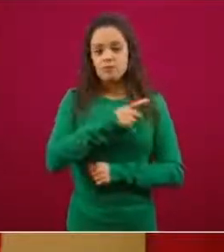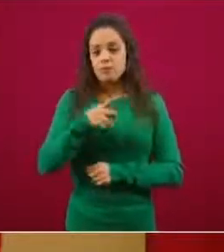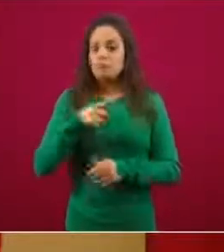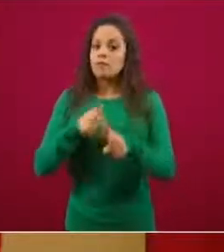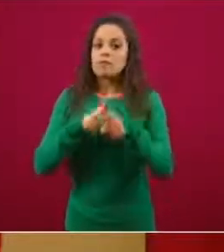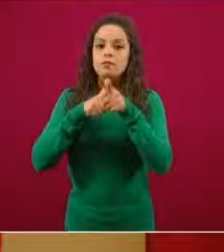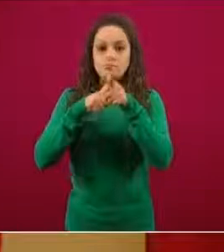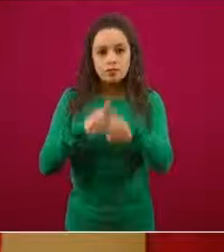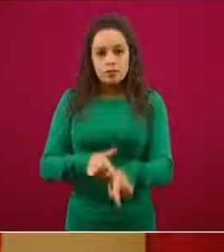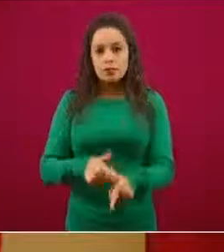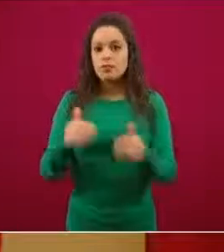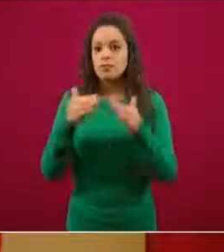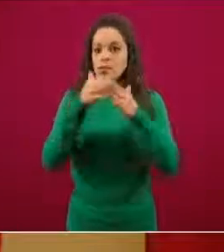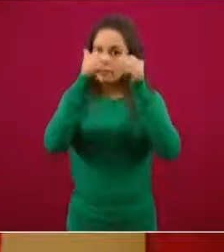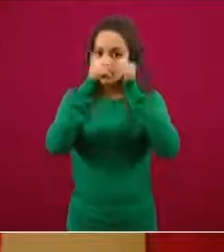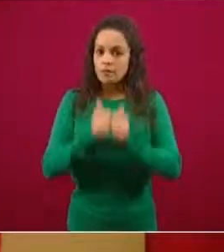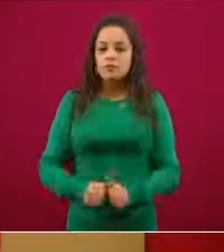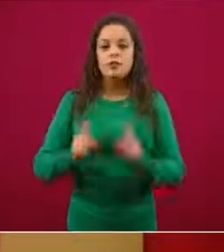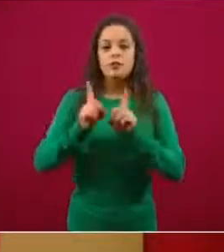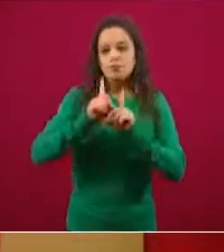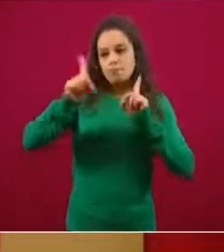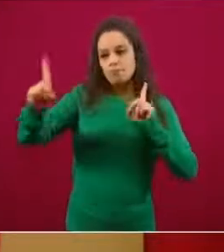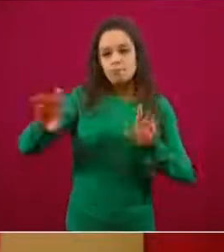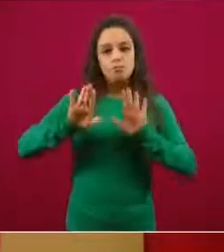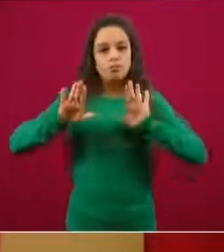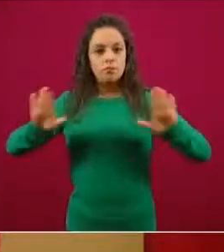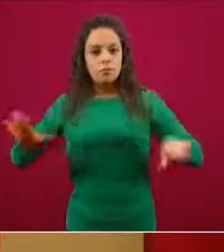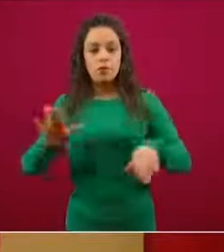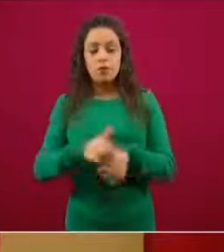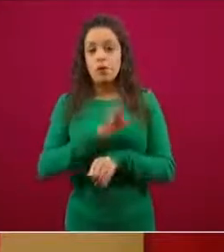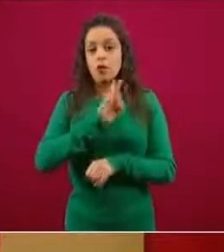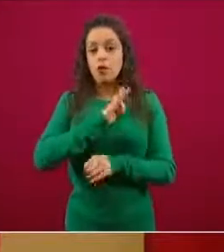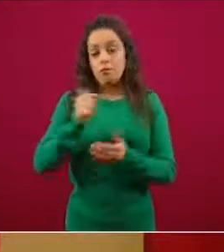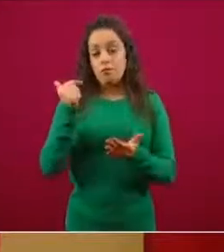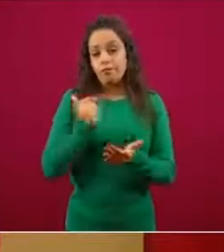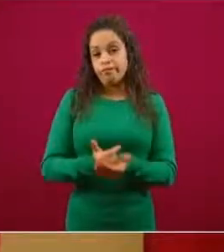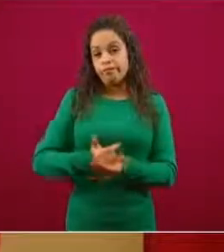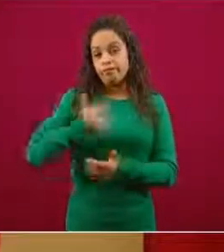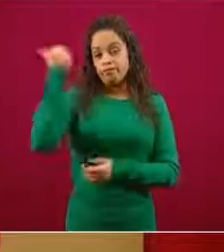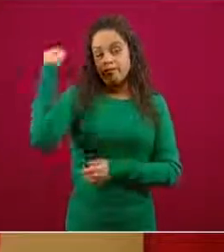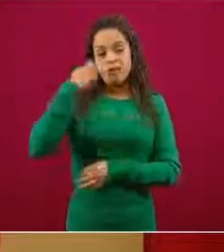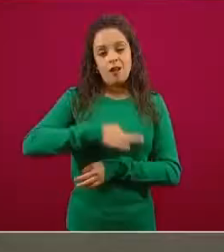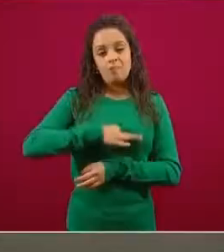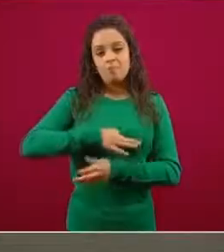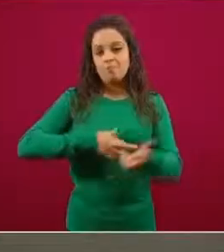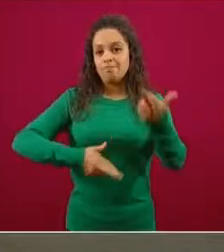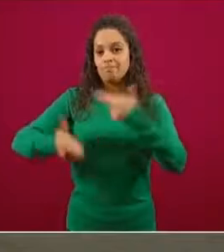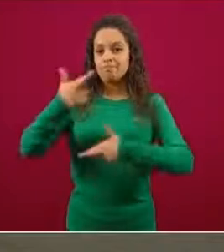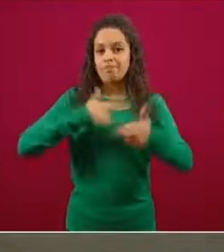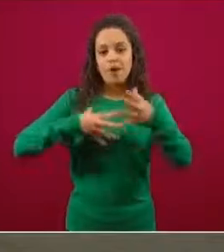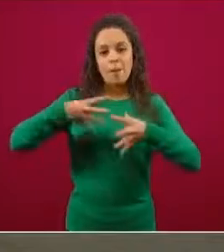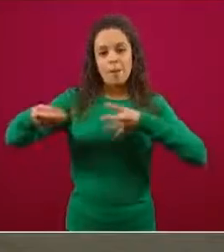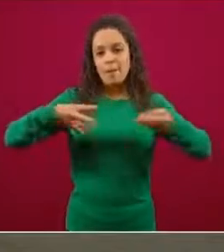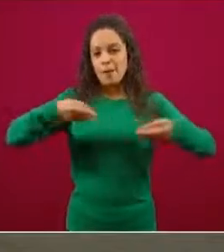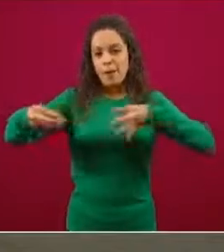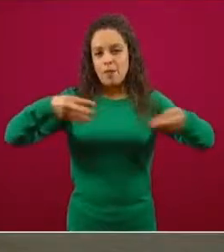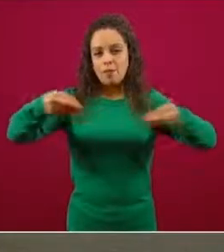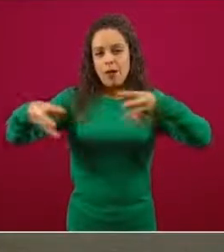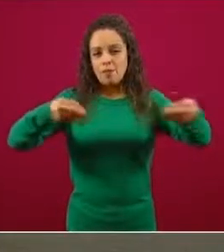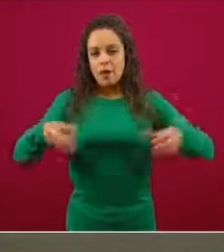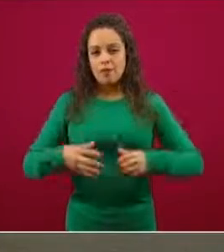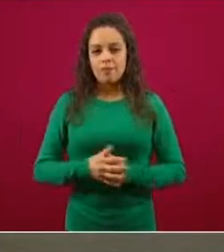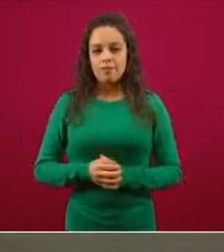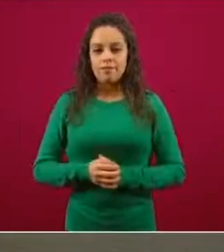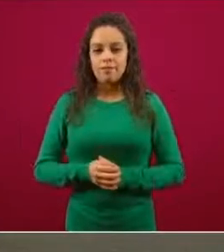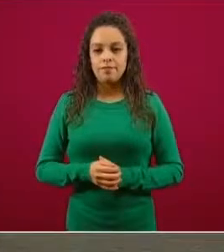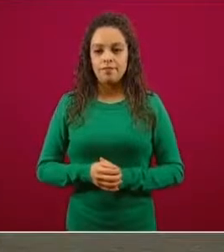Distancia, por el altísimo riesgo de un rebrote. Esto la propia jefa de gobierno lo ha dicho enfáticamente, creo que muchas veces hasta